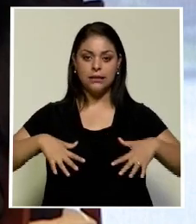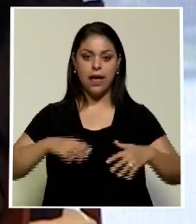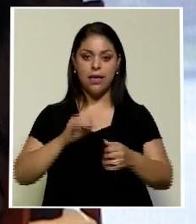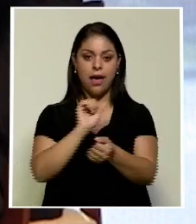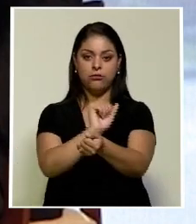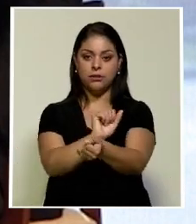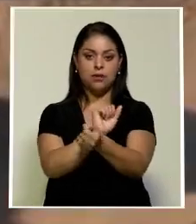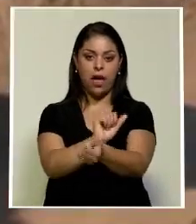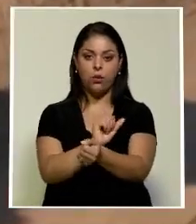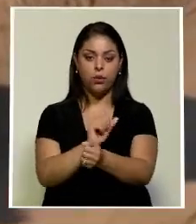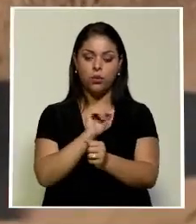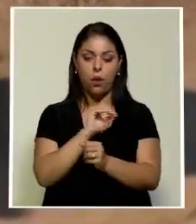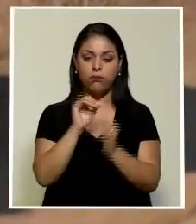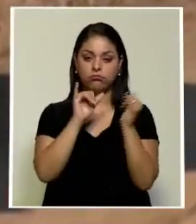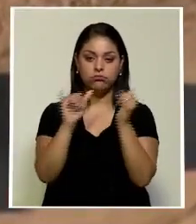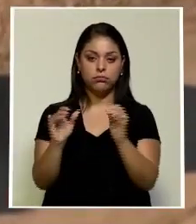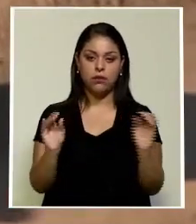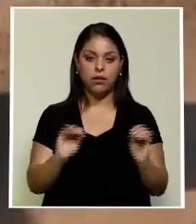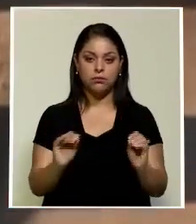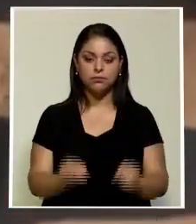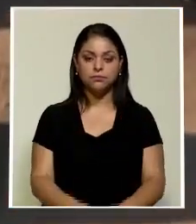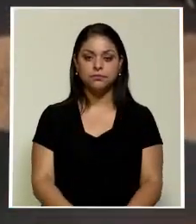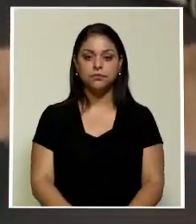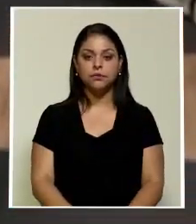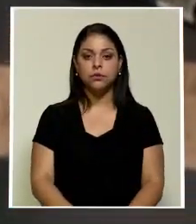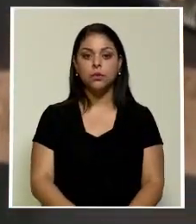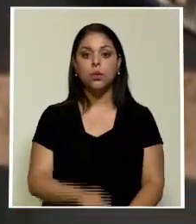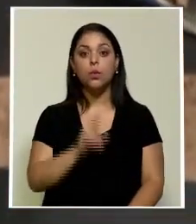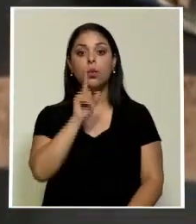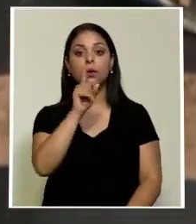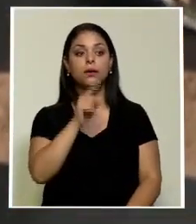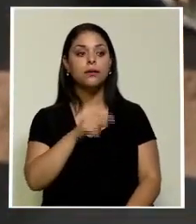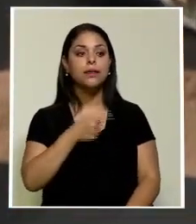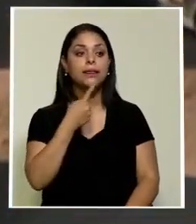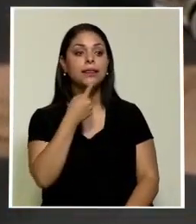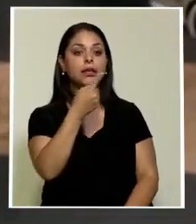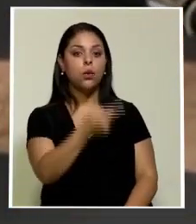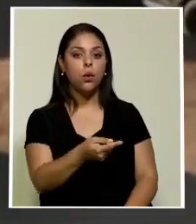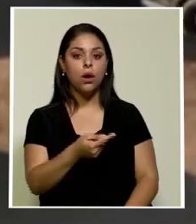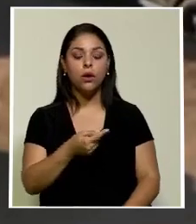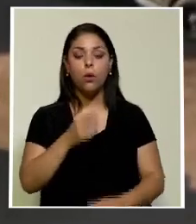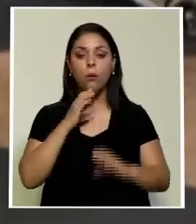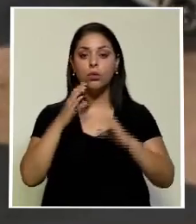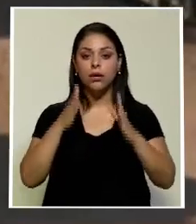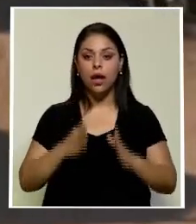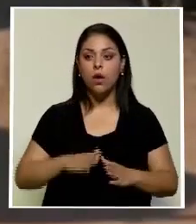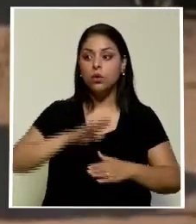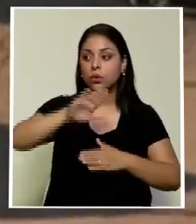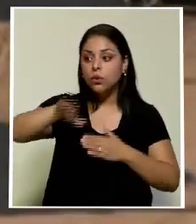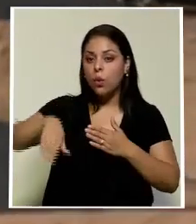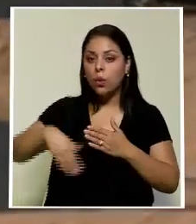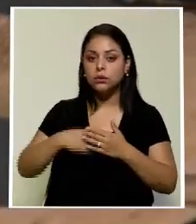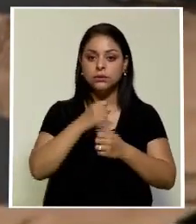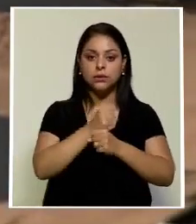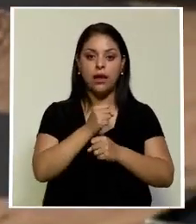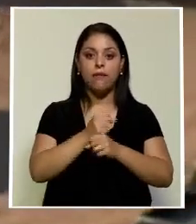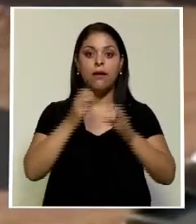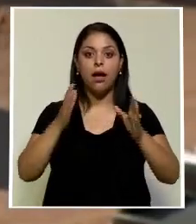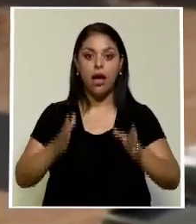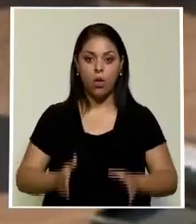presentado cargos. Un portavoz de la producción indicó en un comunicado que todo el elenco y los trabajadores de la película